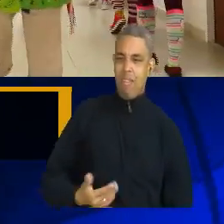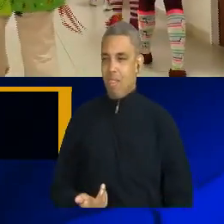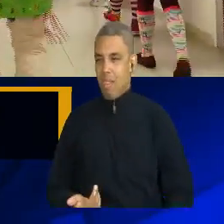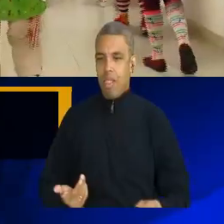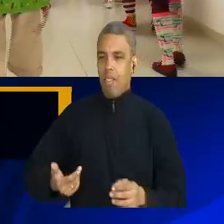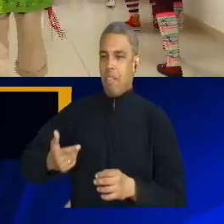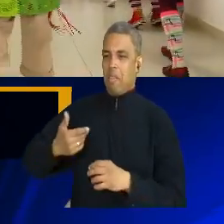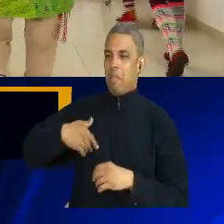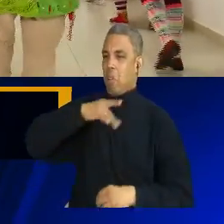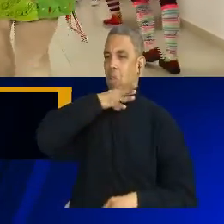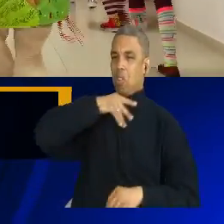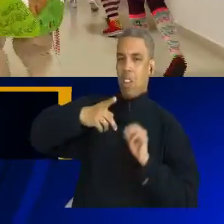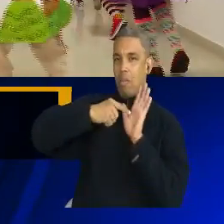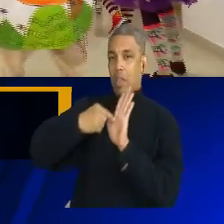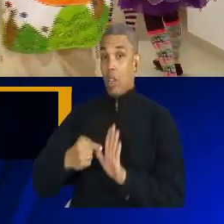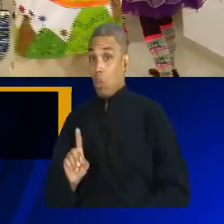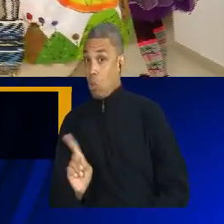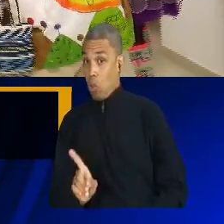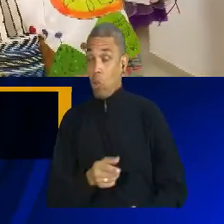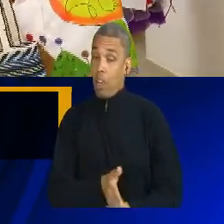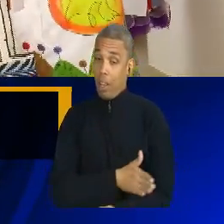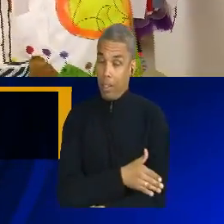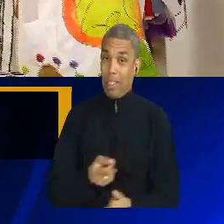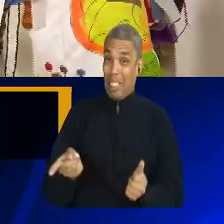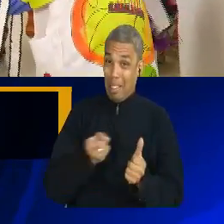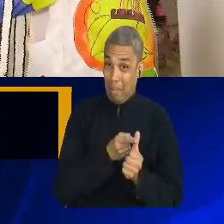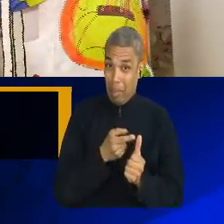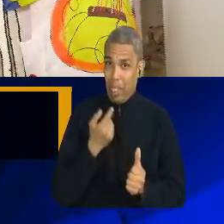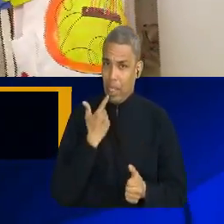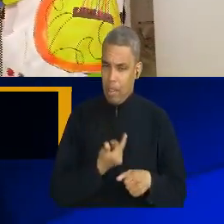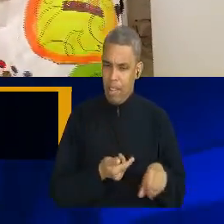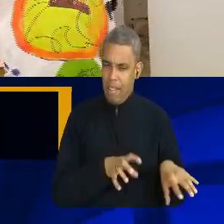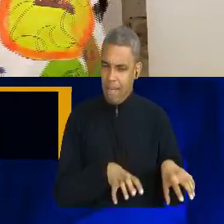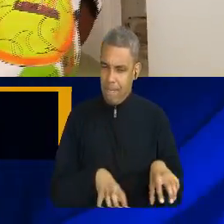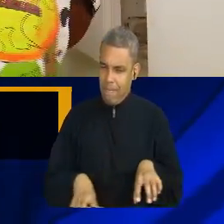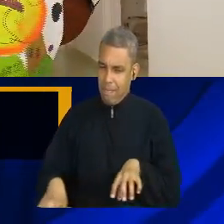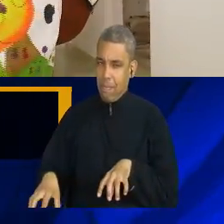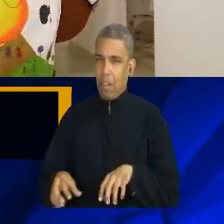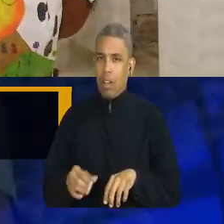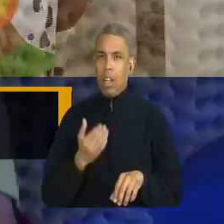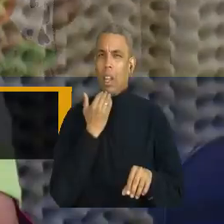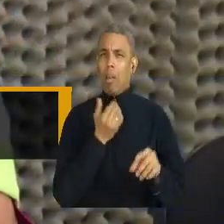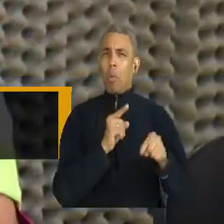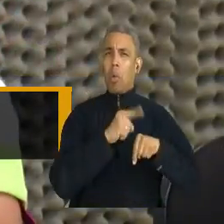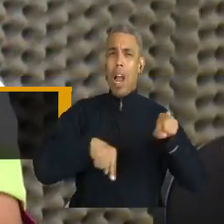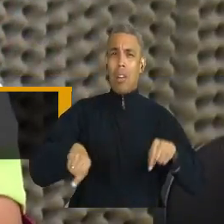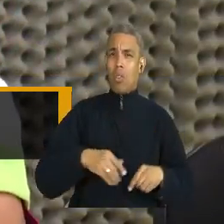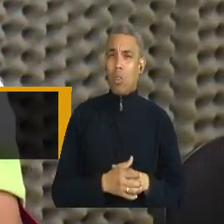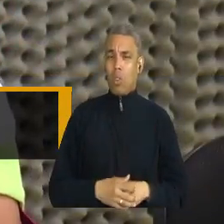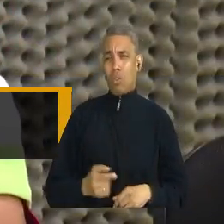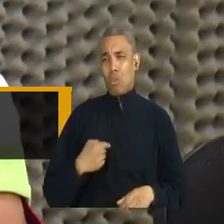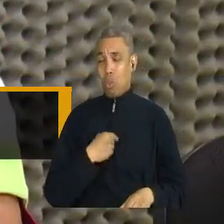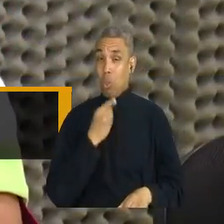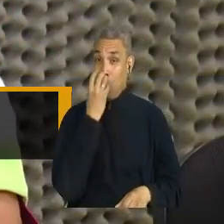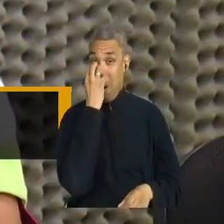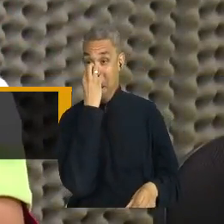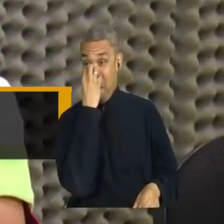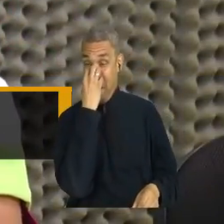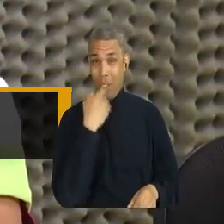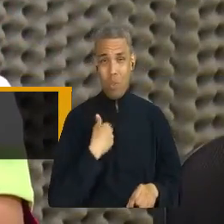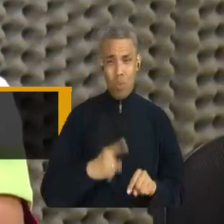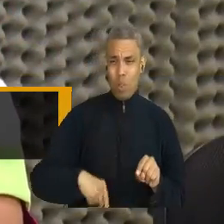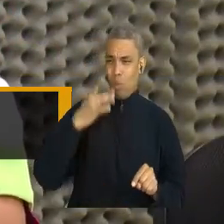porque es que yo cómo voy a hacer reír si yo soy de mal genio, si yo no. Eso es una capacitación la que se vive alrededor y